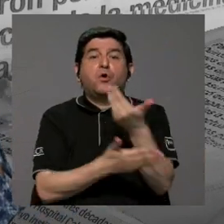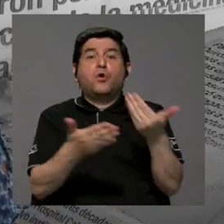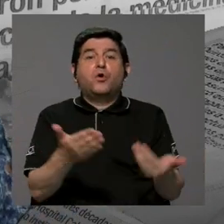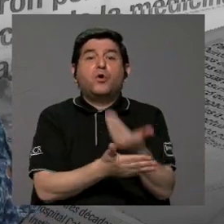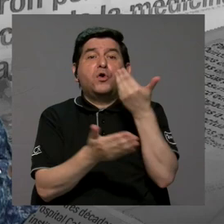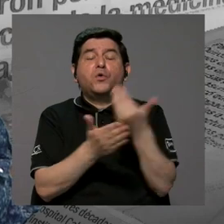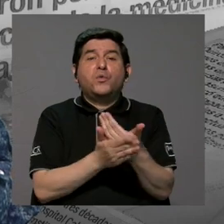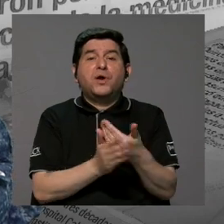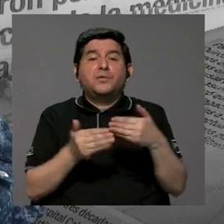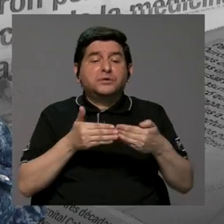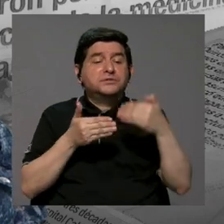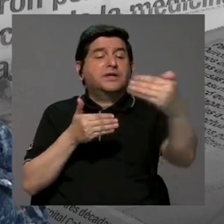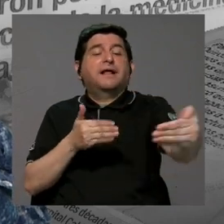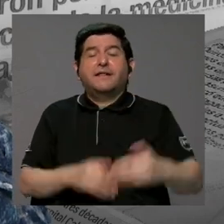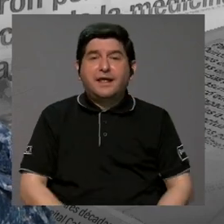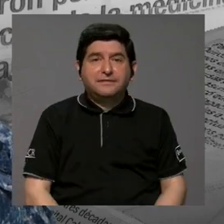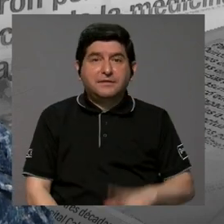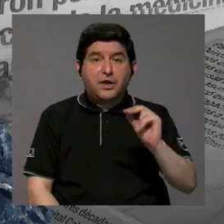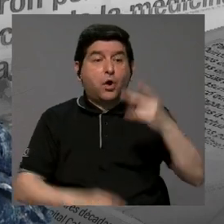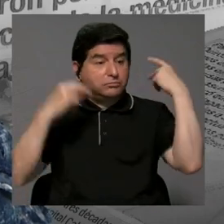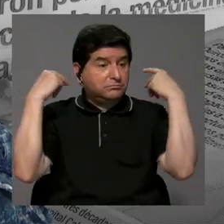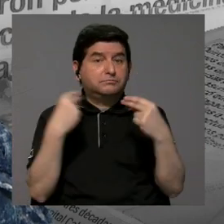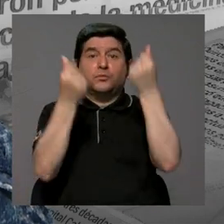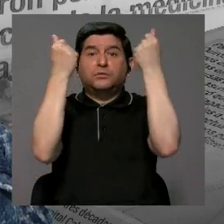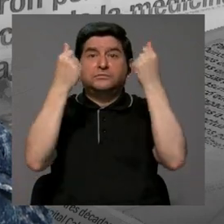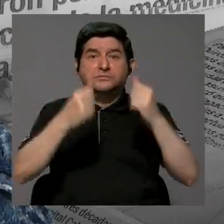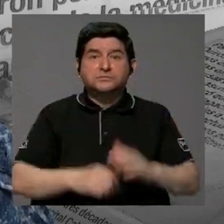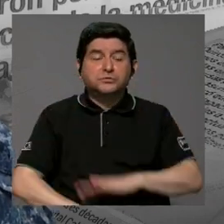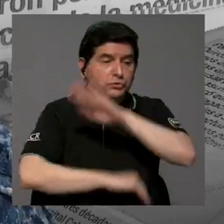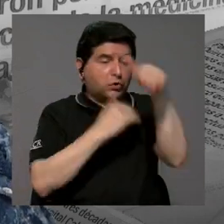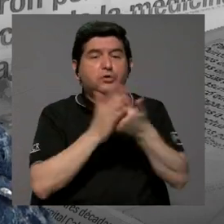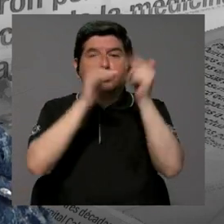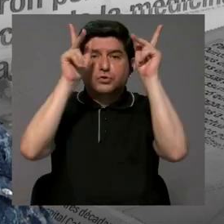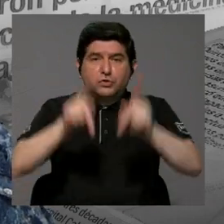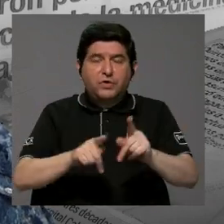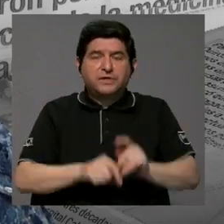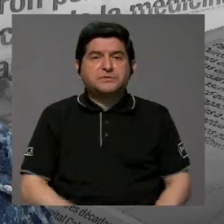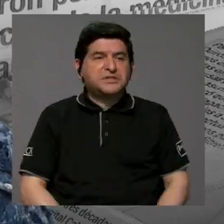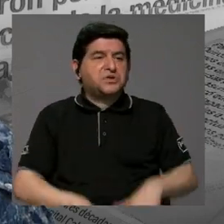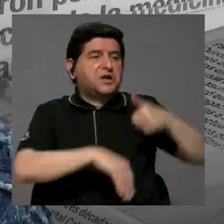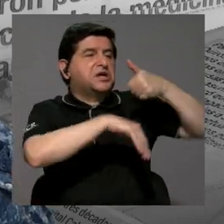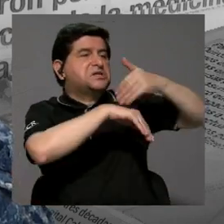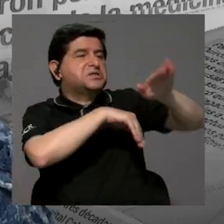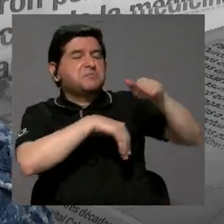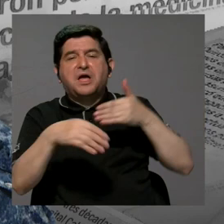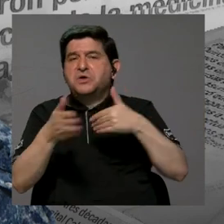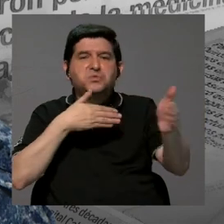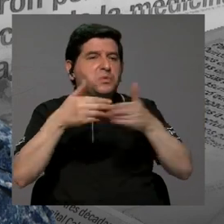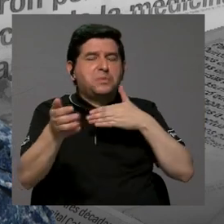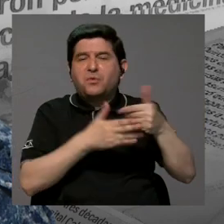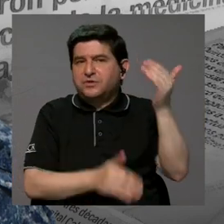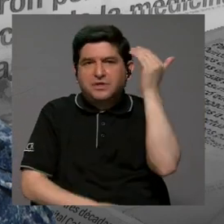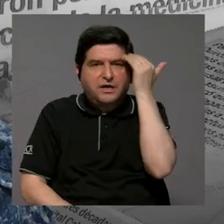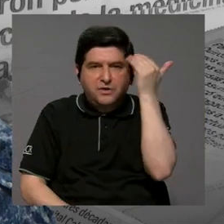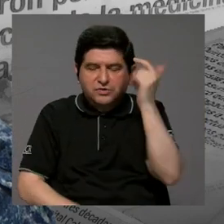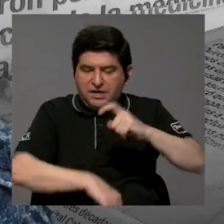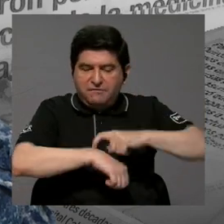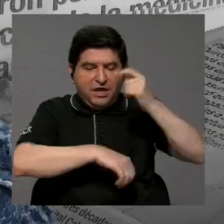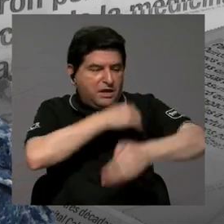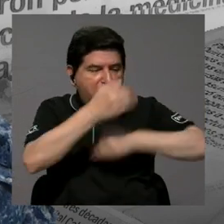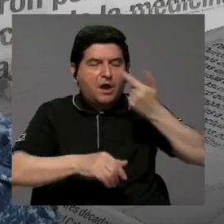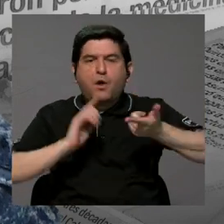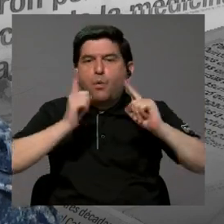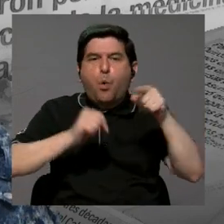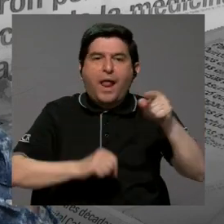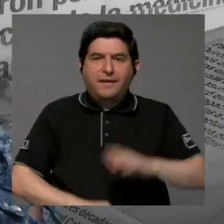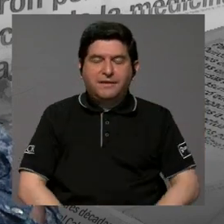nuevos van a partir de aquí, sino de un momento a otro, todo mundo va para allá. Exacto. Indistintamente, sin saber en qué etapa del